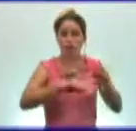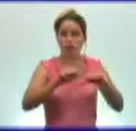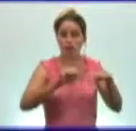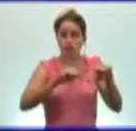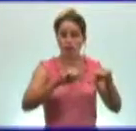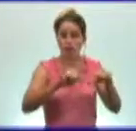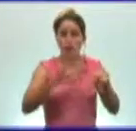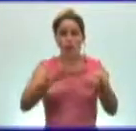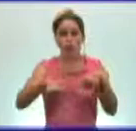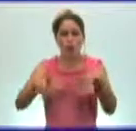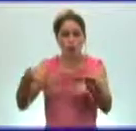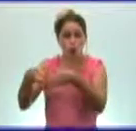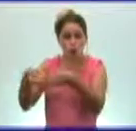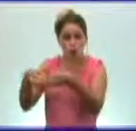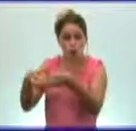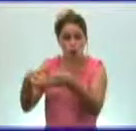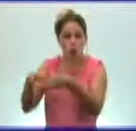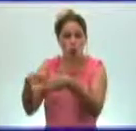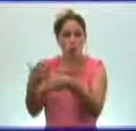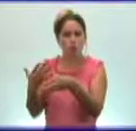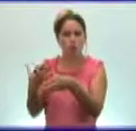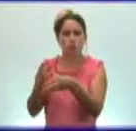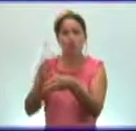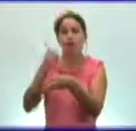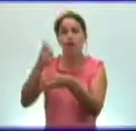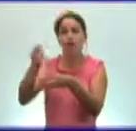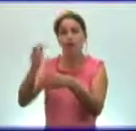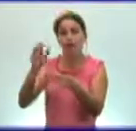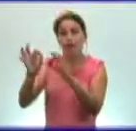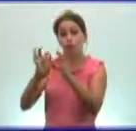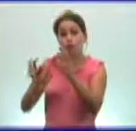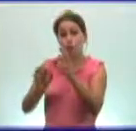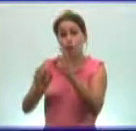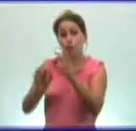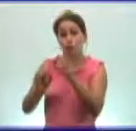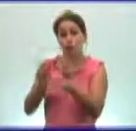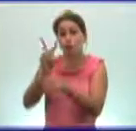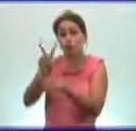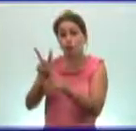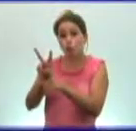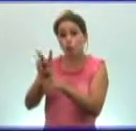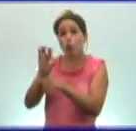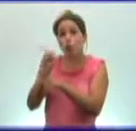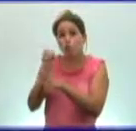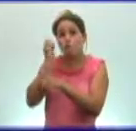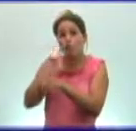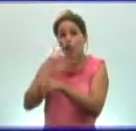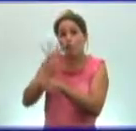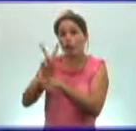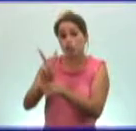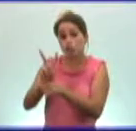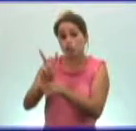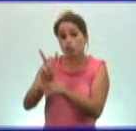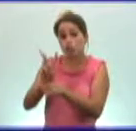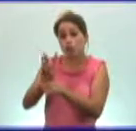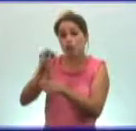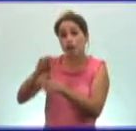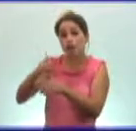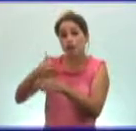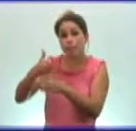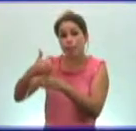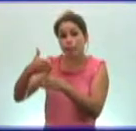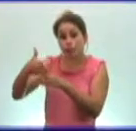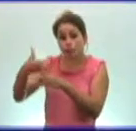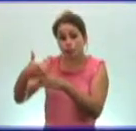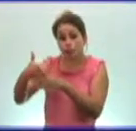composición están constituidas por átomos de dos o más de dos elementos químicos diferentes. Es importante que lo conozcan